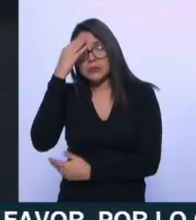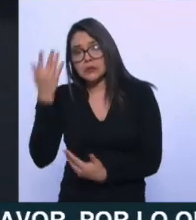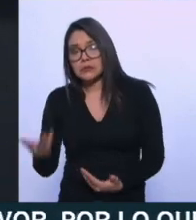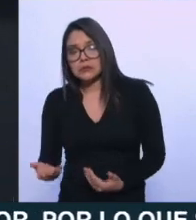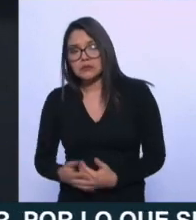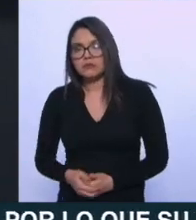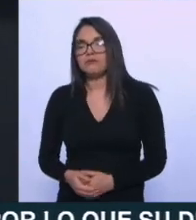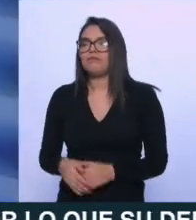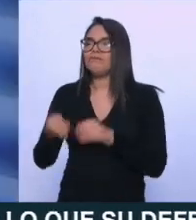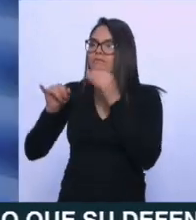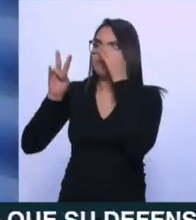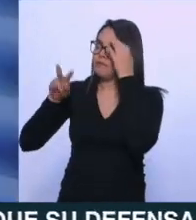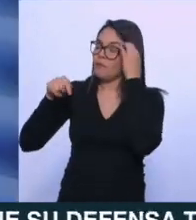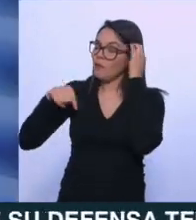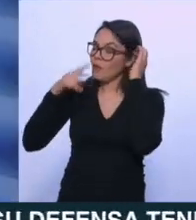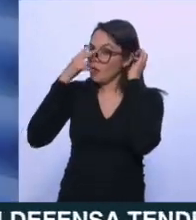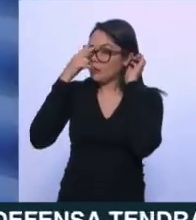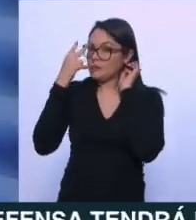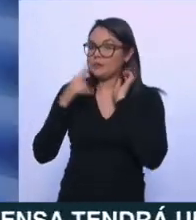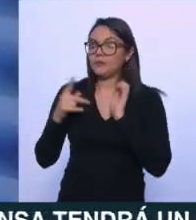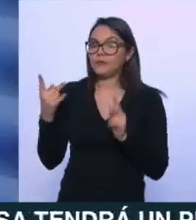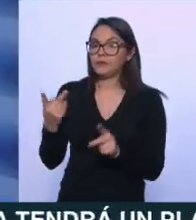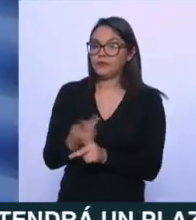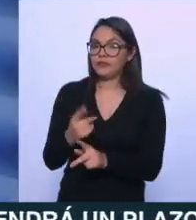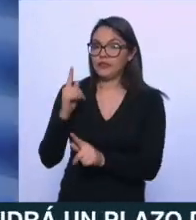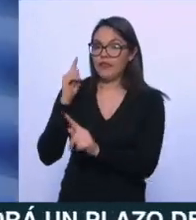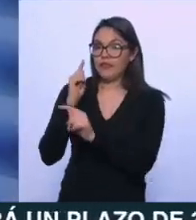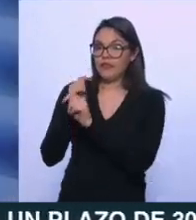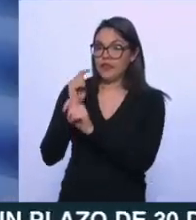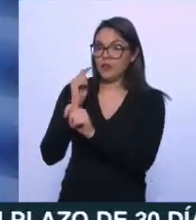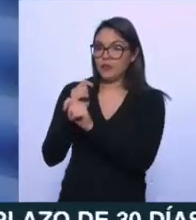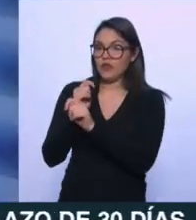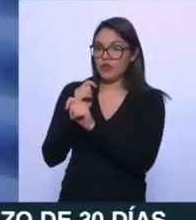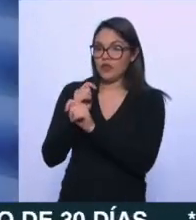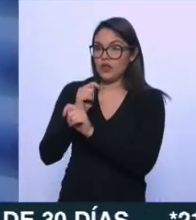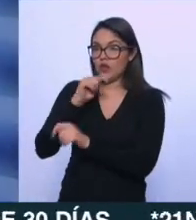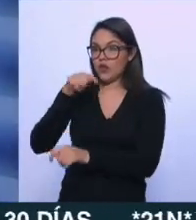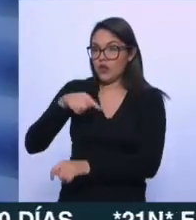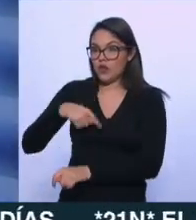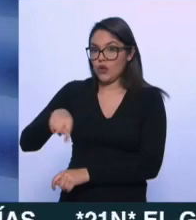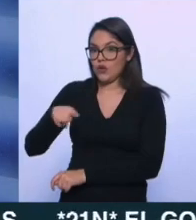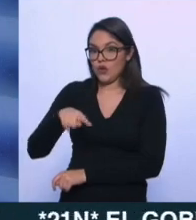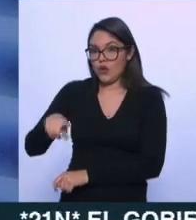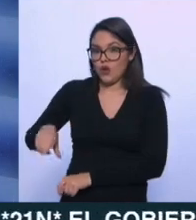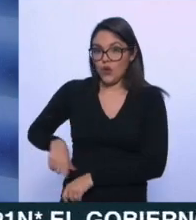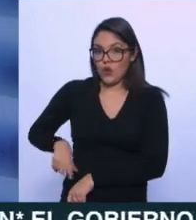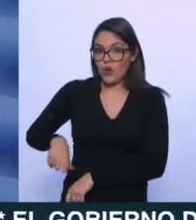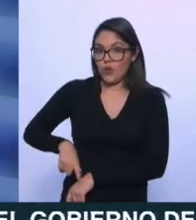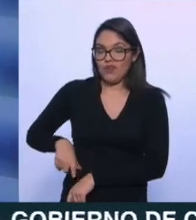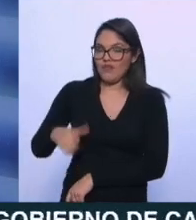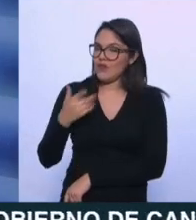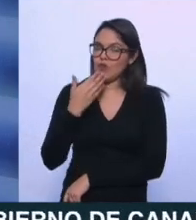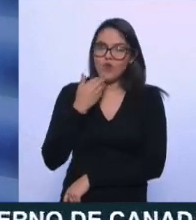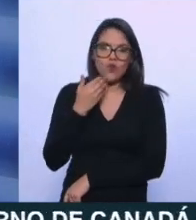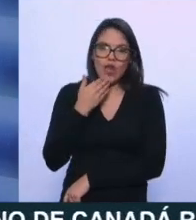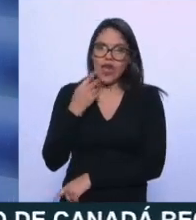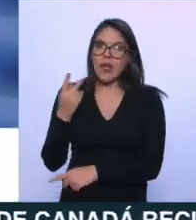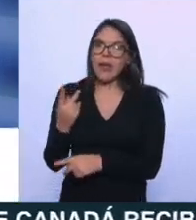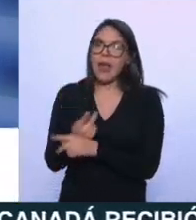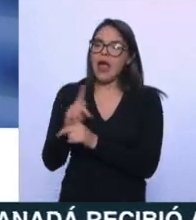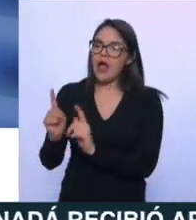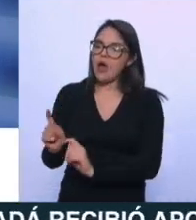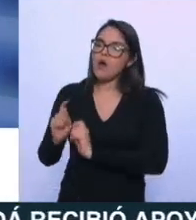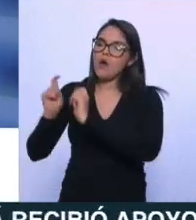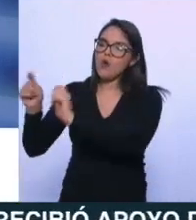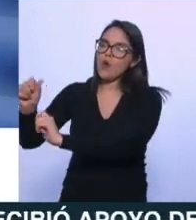En el país realmente el término puro de transporte público no existe. El gobierno no tiene transporte. Lo que hace es lo concesiona. En la